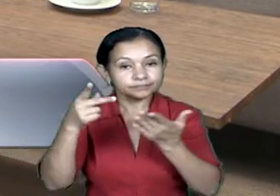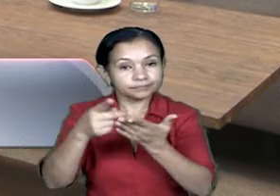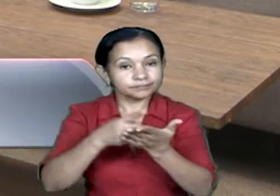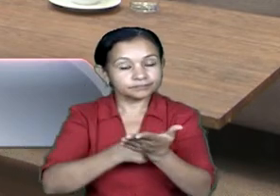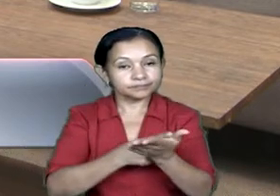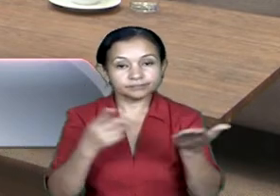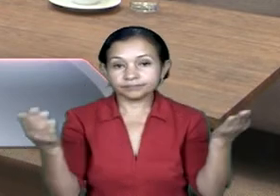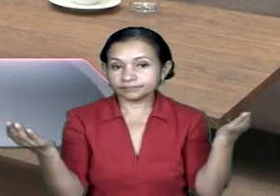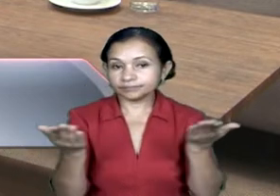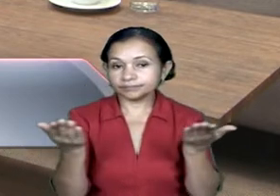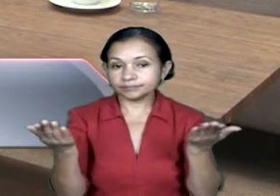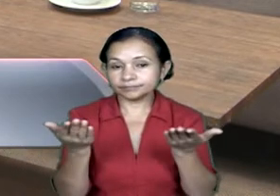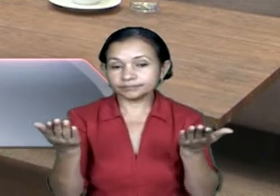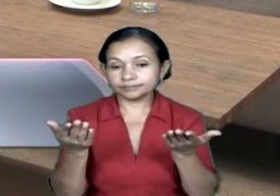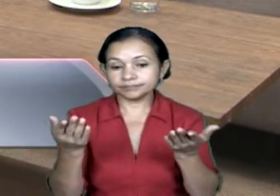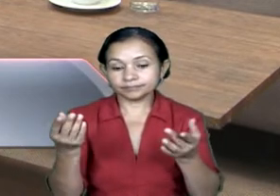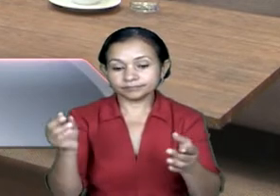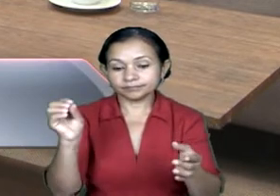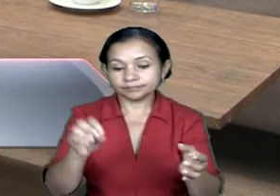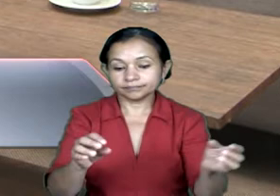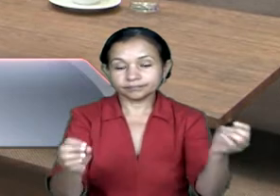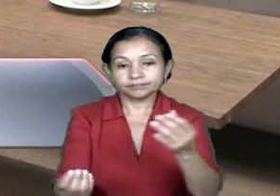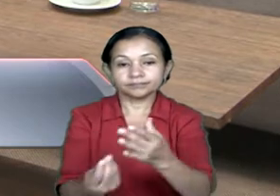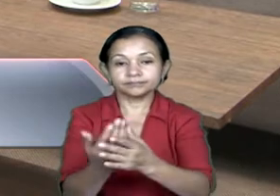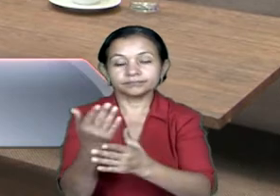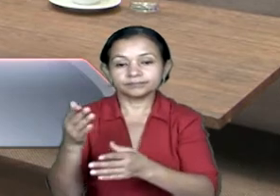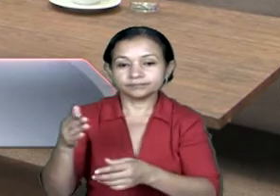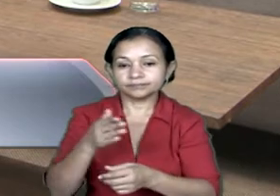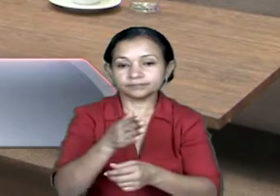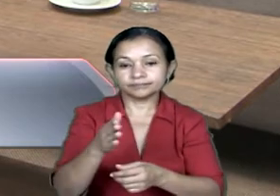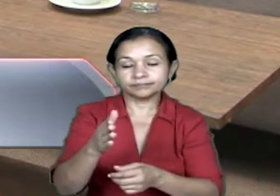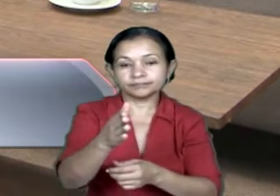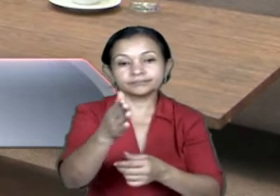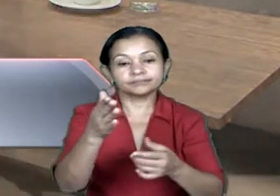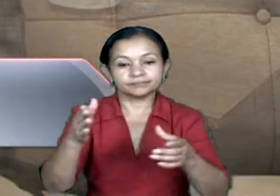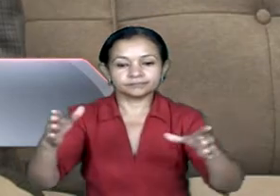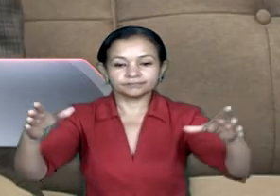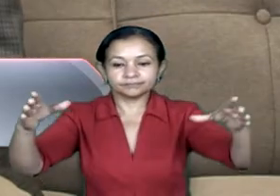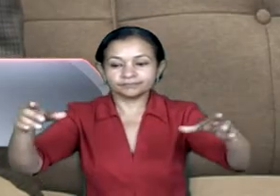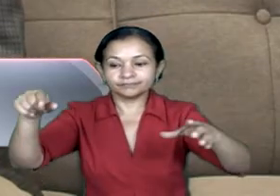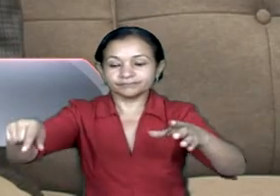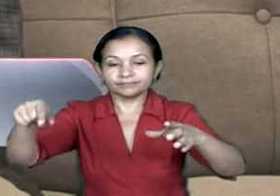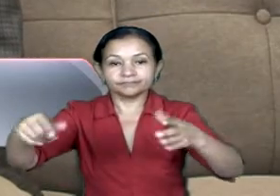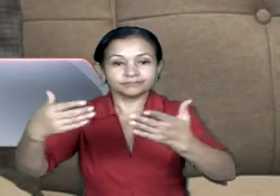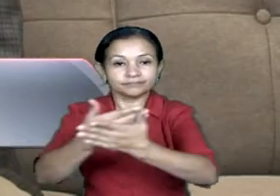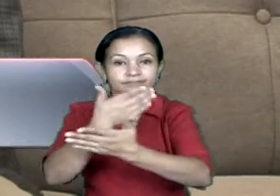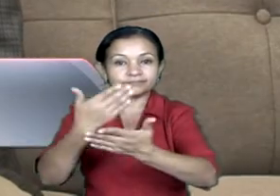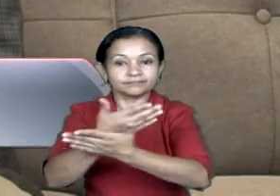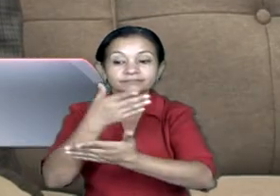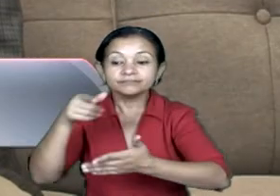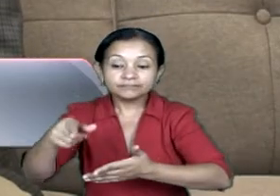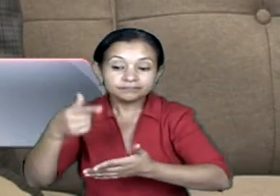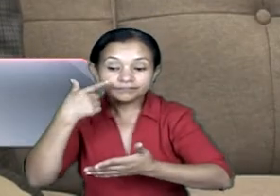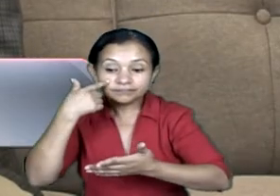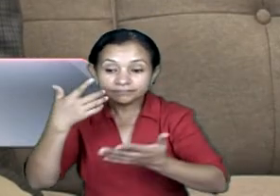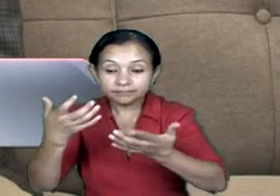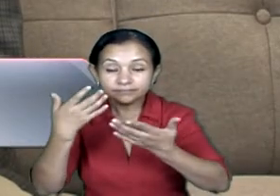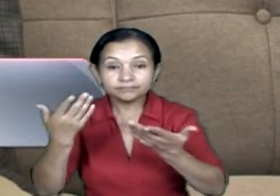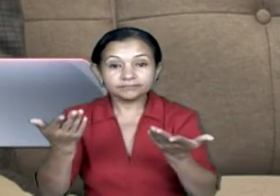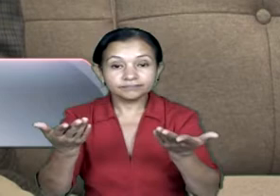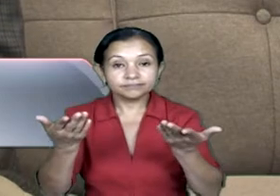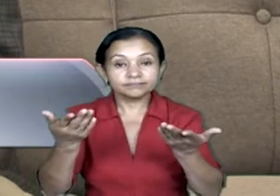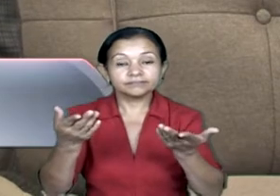como cultivo de peces en estanque. Eso significa que